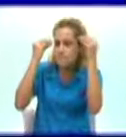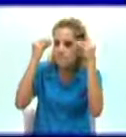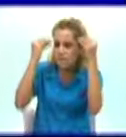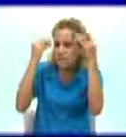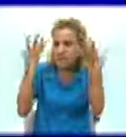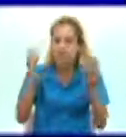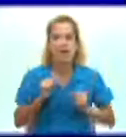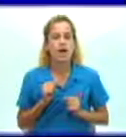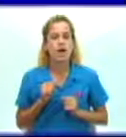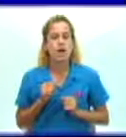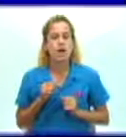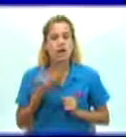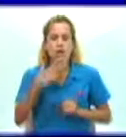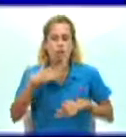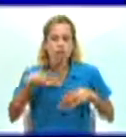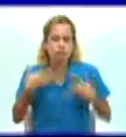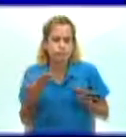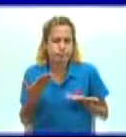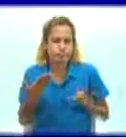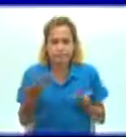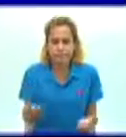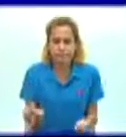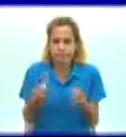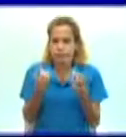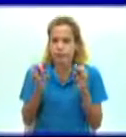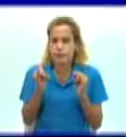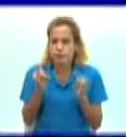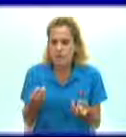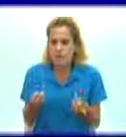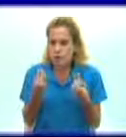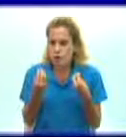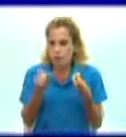hacemos de la información que nos brinda y, bueno, la relación que existe entre las